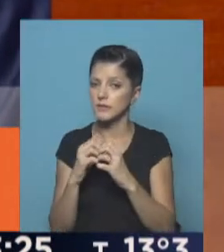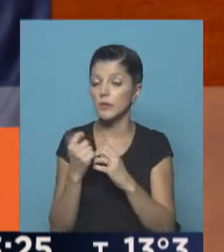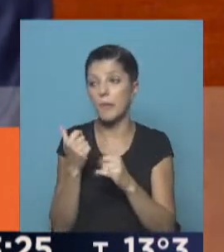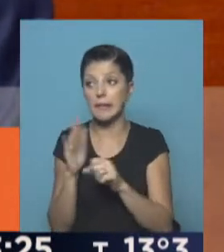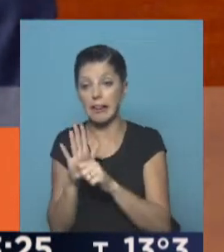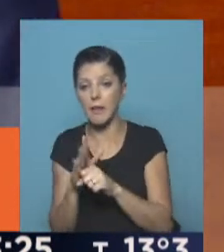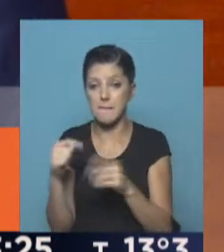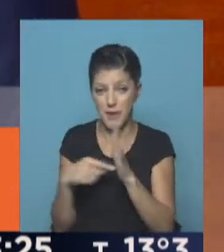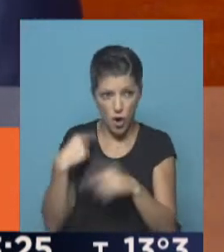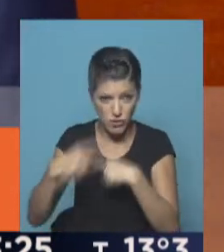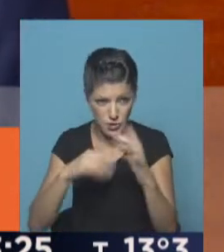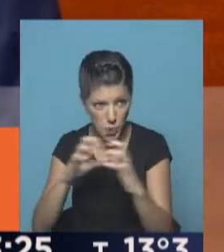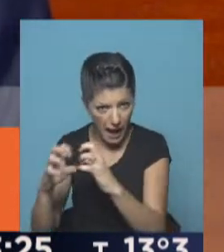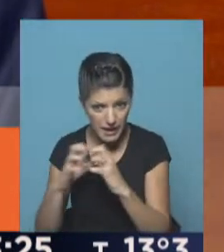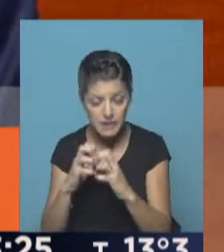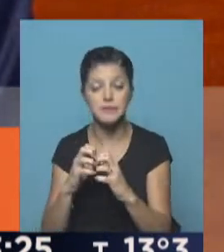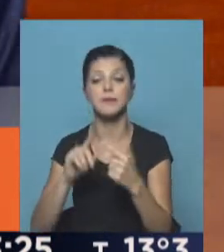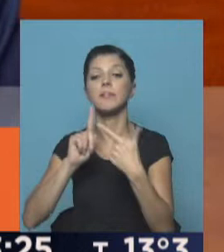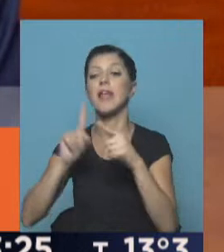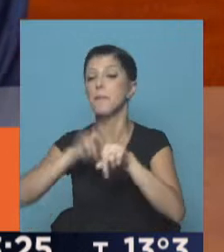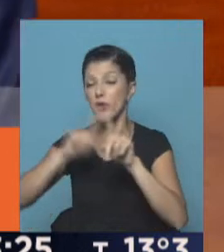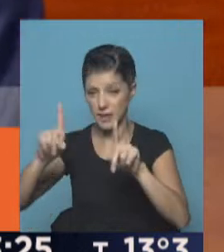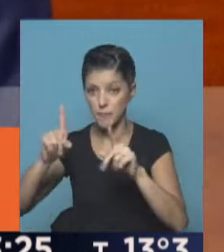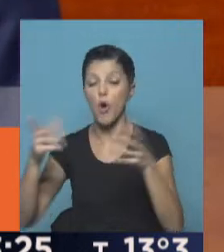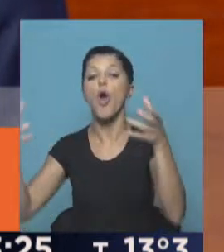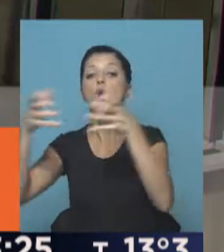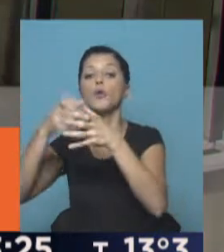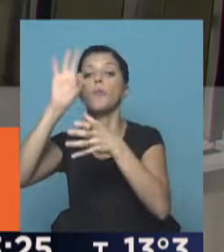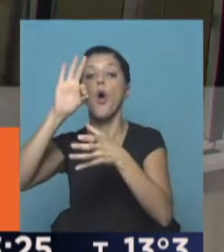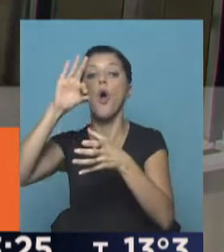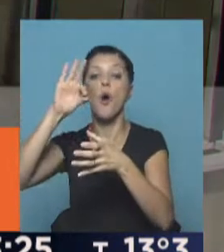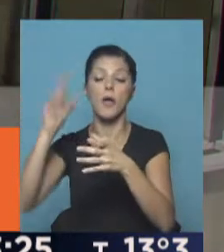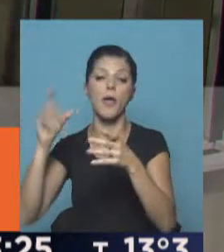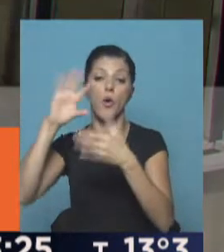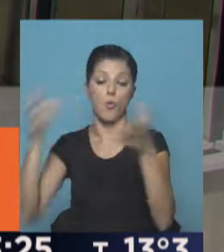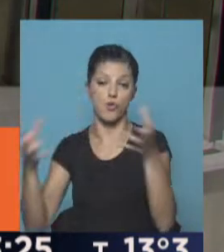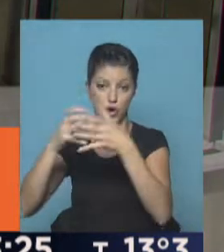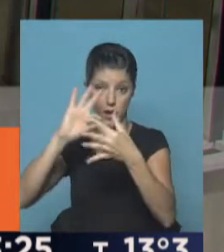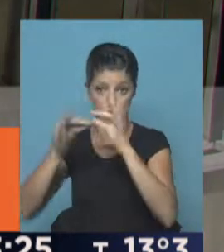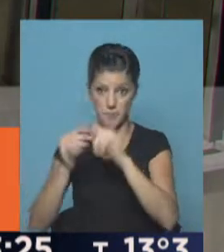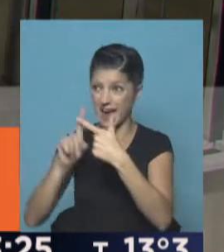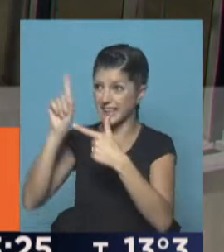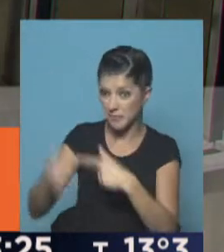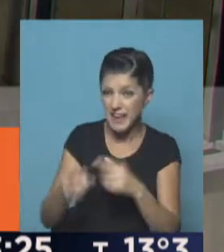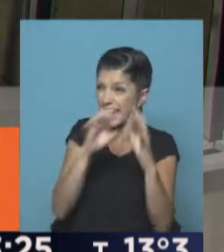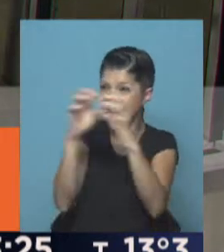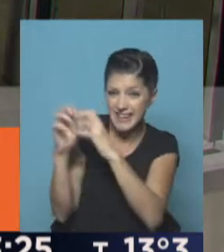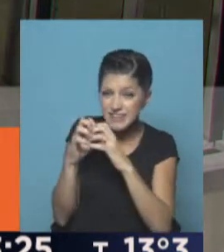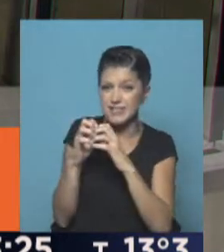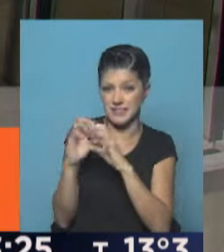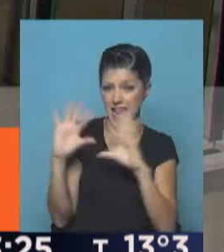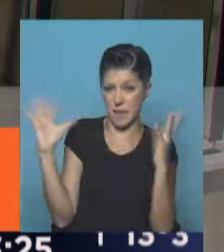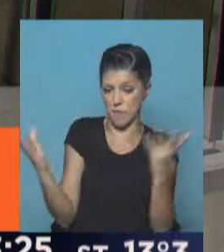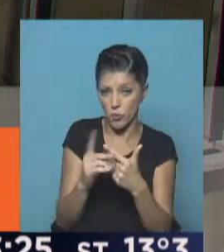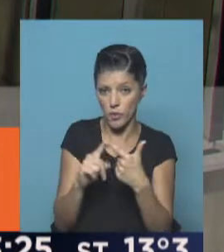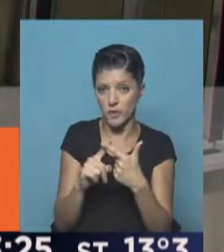poquito y nunca se resolvió. Y una Unión Europea que pasó a ser un poco el epicentro de esa crisis económica mundial. Lo